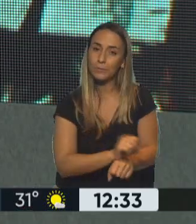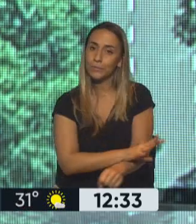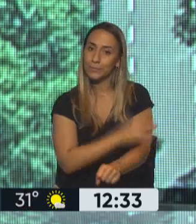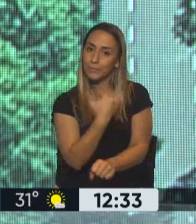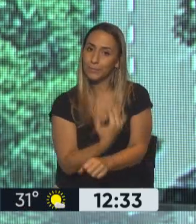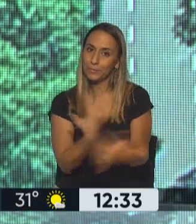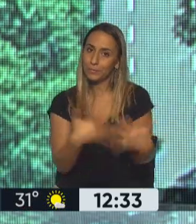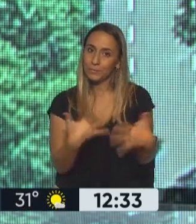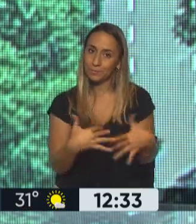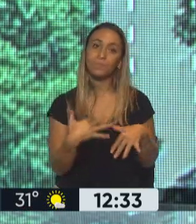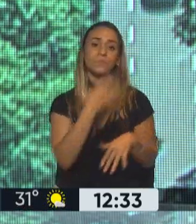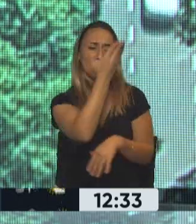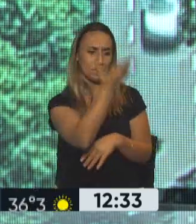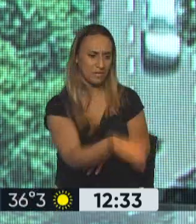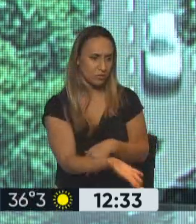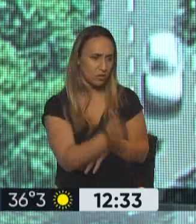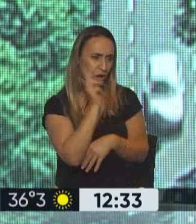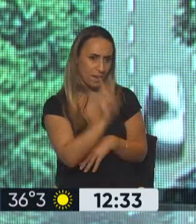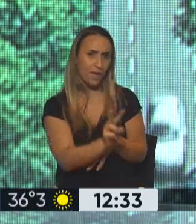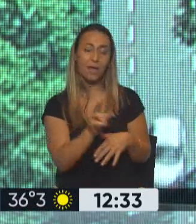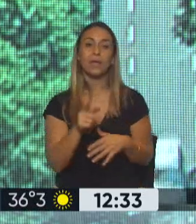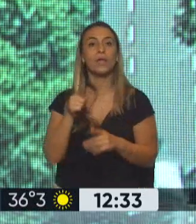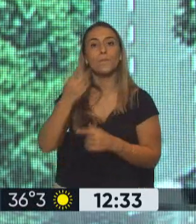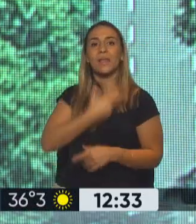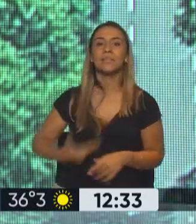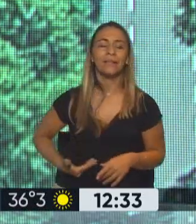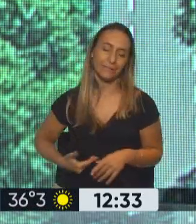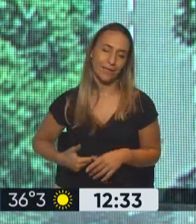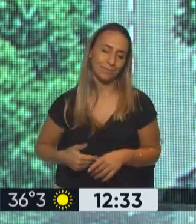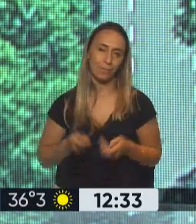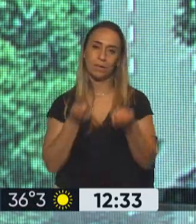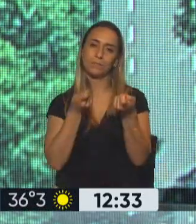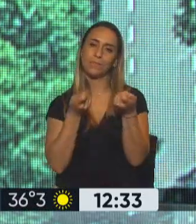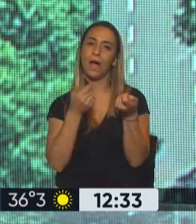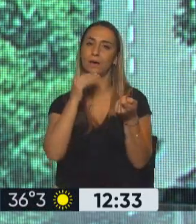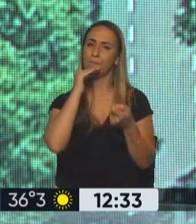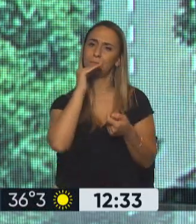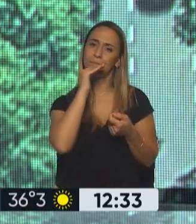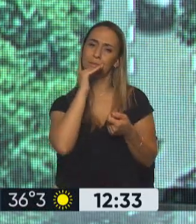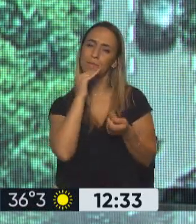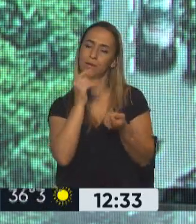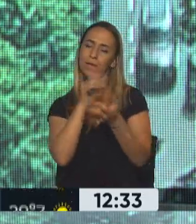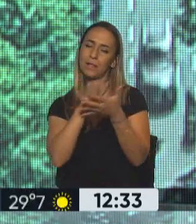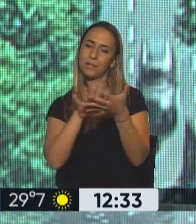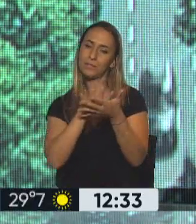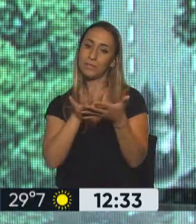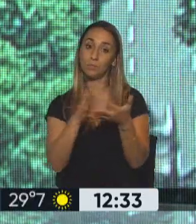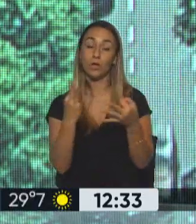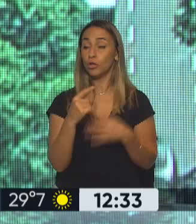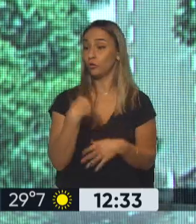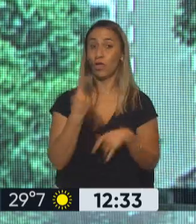nombre y apellido, es de carne y hueso, y la tenés que narrar bien. ¿Qué significa esto? Tenés que decirle a la gente que te está escuchando, estábamos